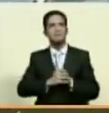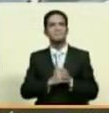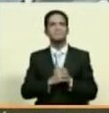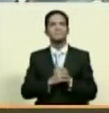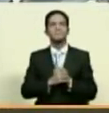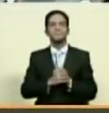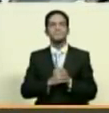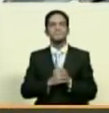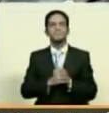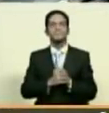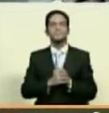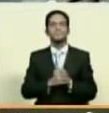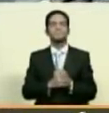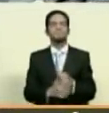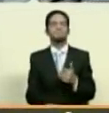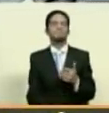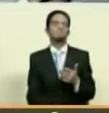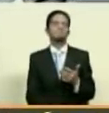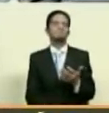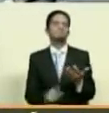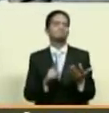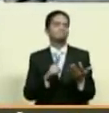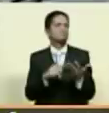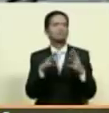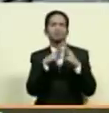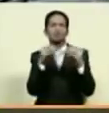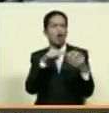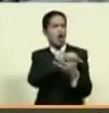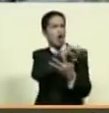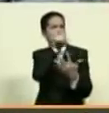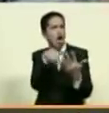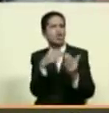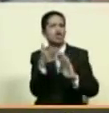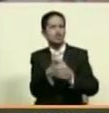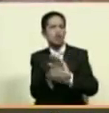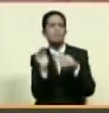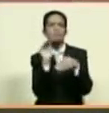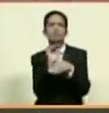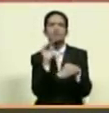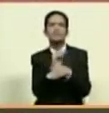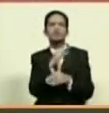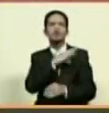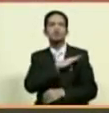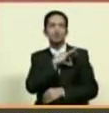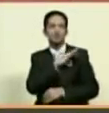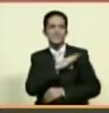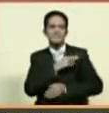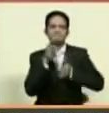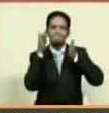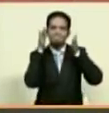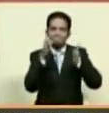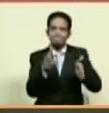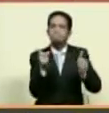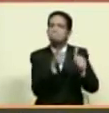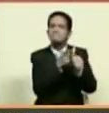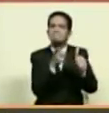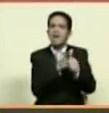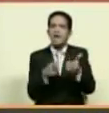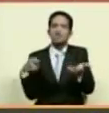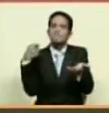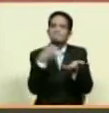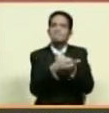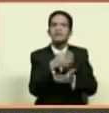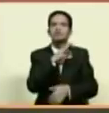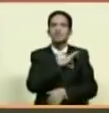del programa José Gregorio Hernández. Es decir, proteger sobremanera la inversión social. También tiene que